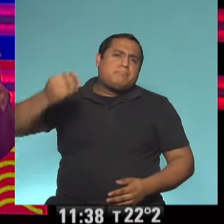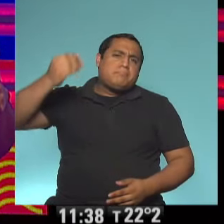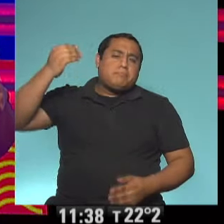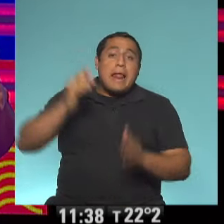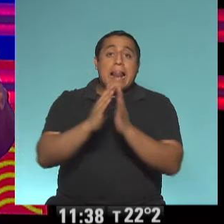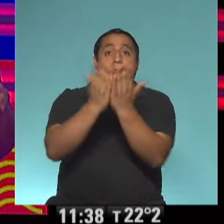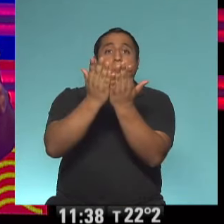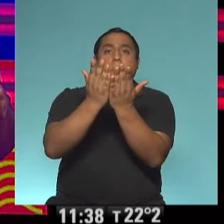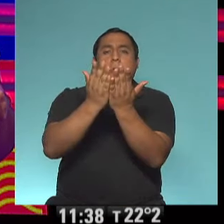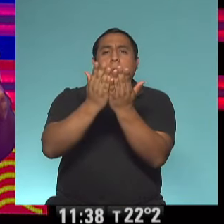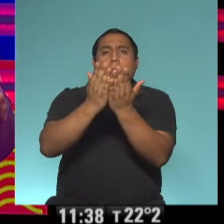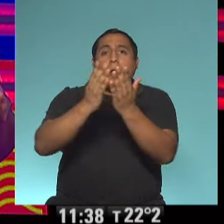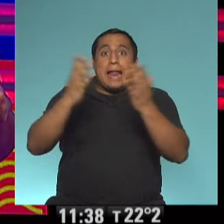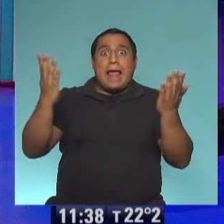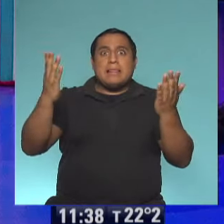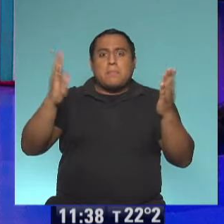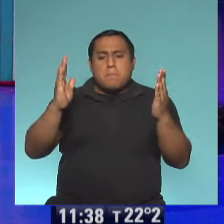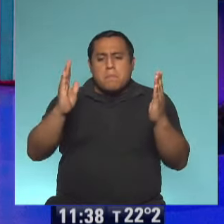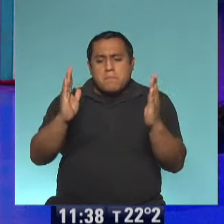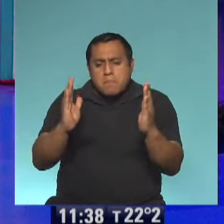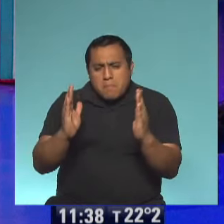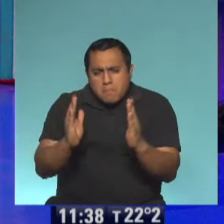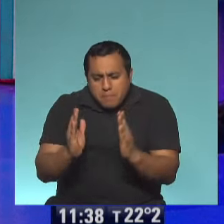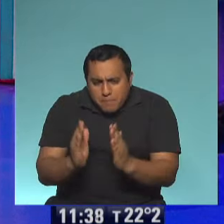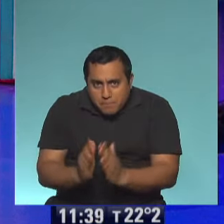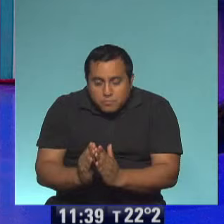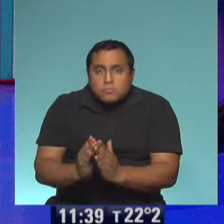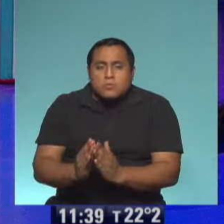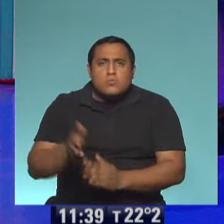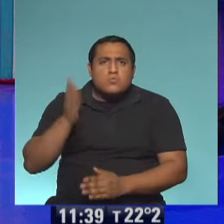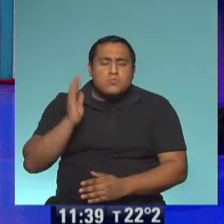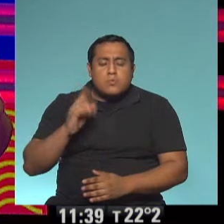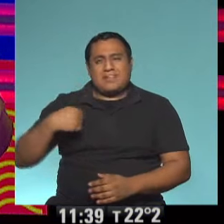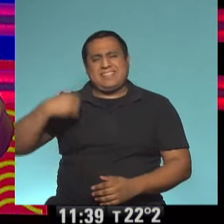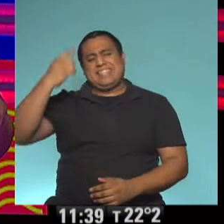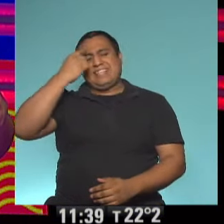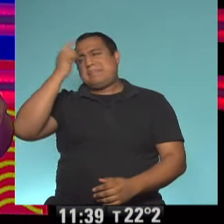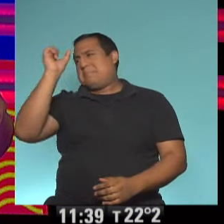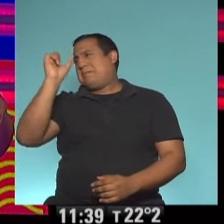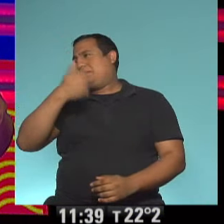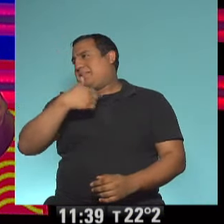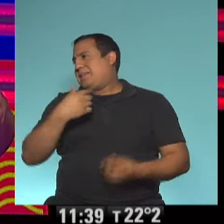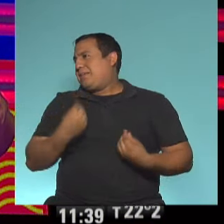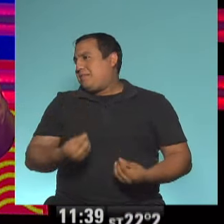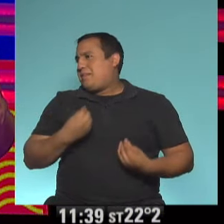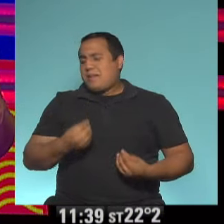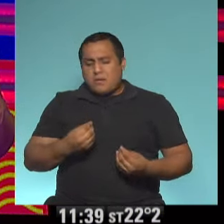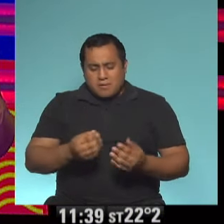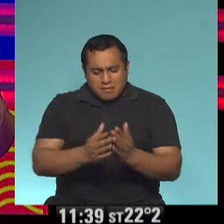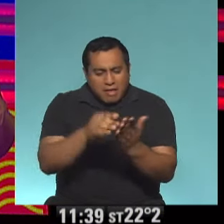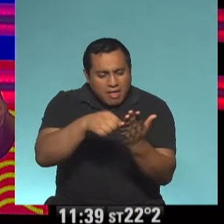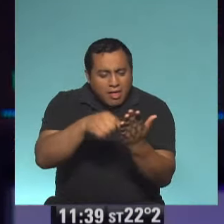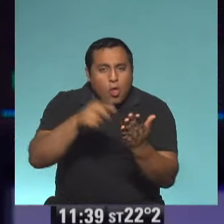más pequeño hasta el infinito. Wow. Y piensas, esto es imposible. ¿De dónde ha salido el conejo del